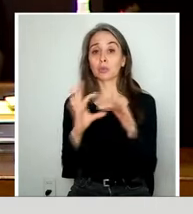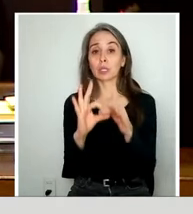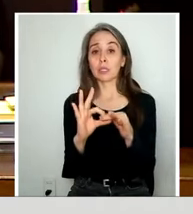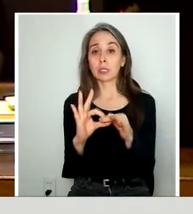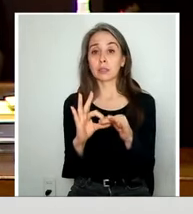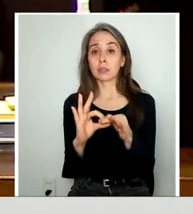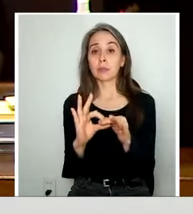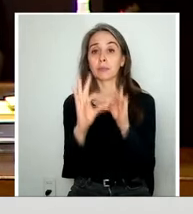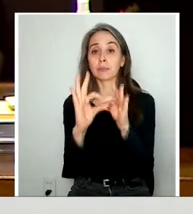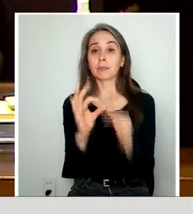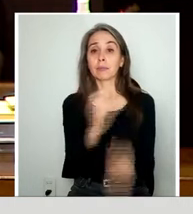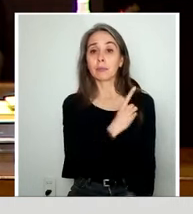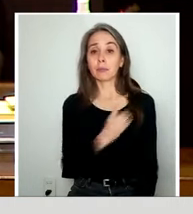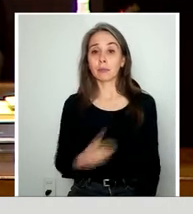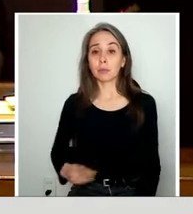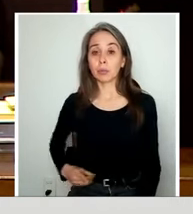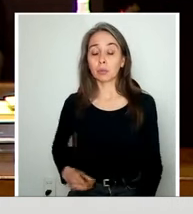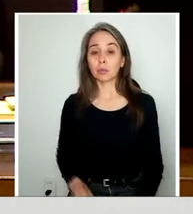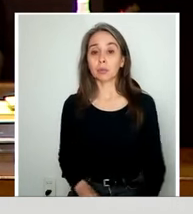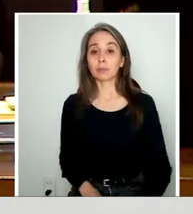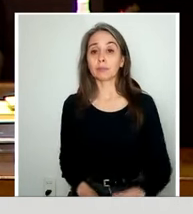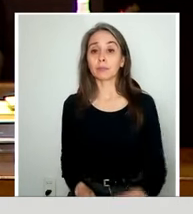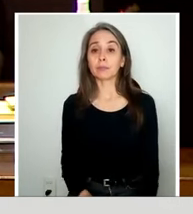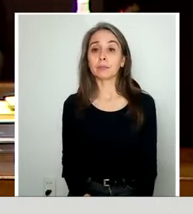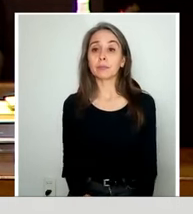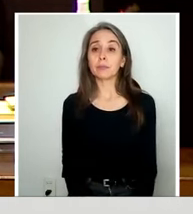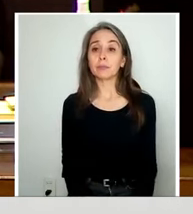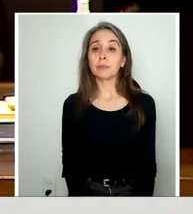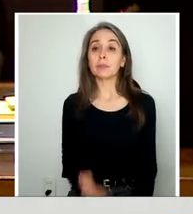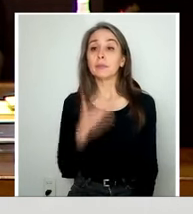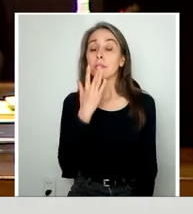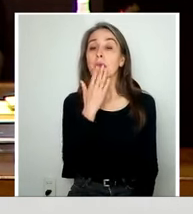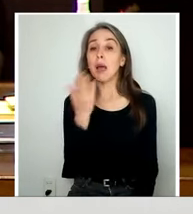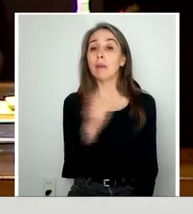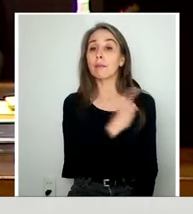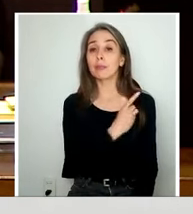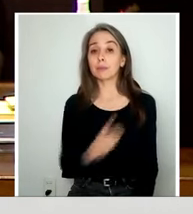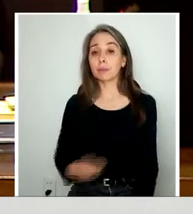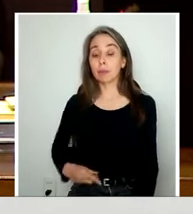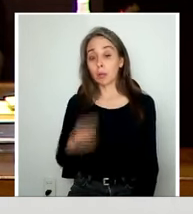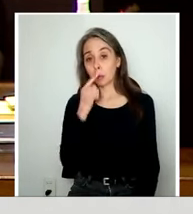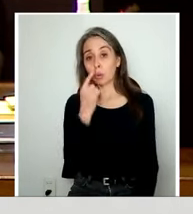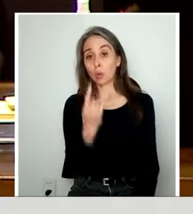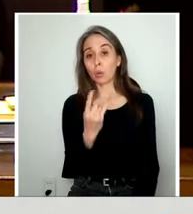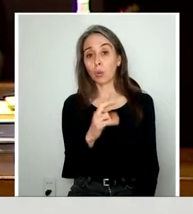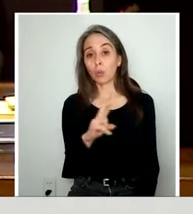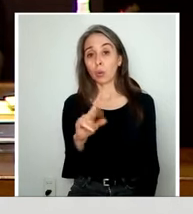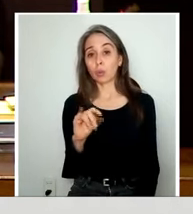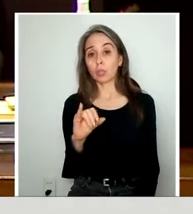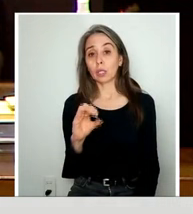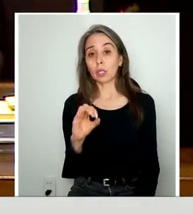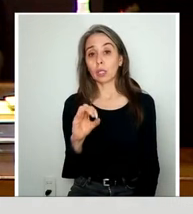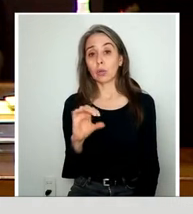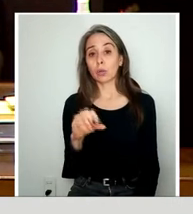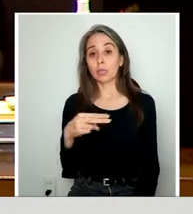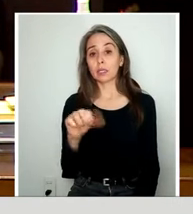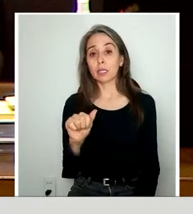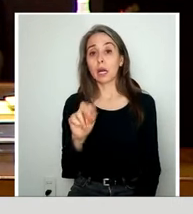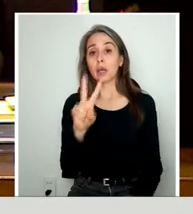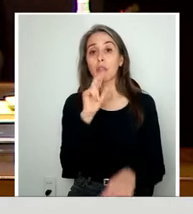diputado tiene la palabra el diputado Cristóbal urricoechea por dos minutos